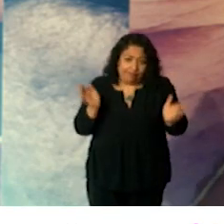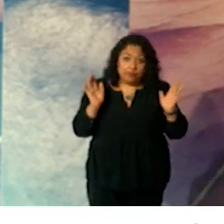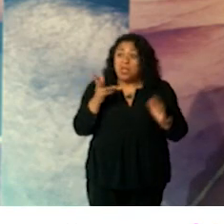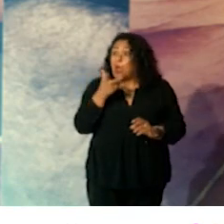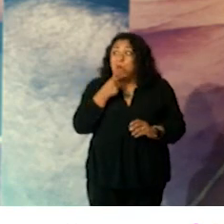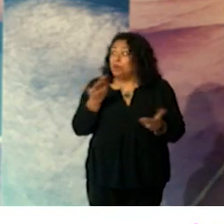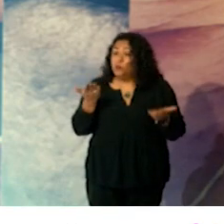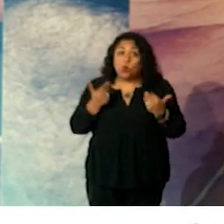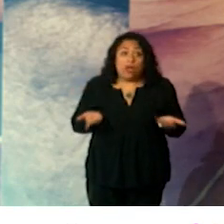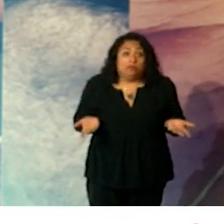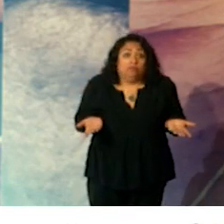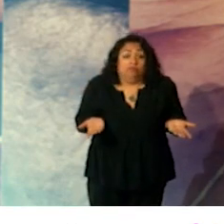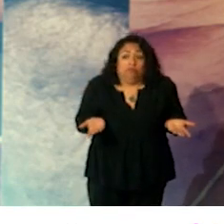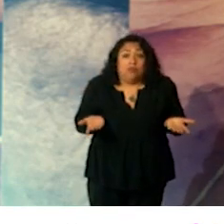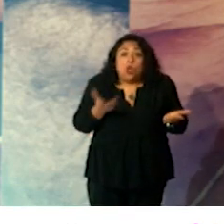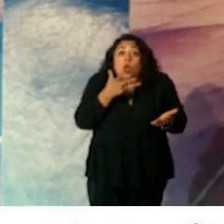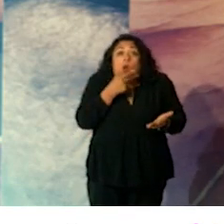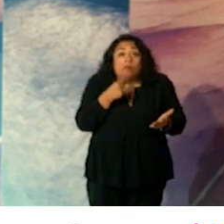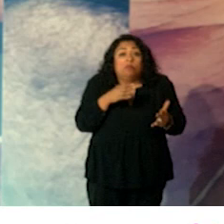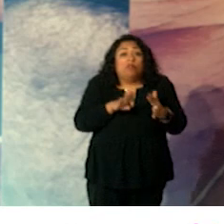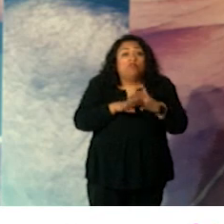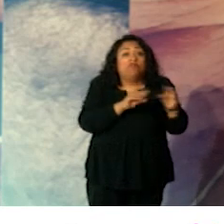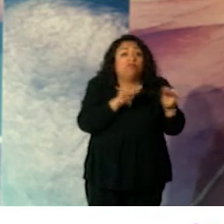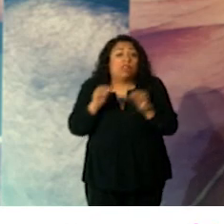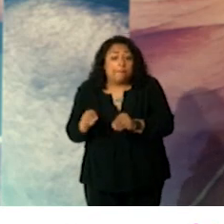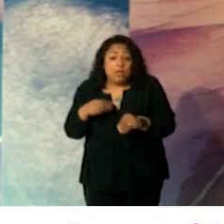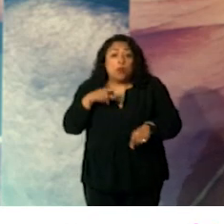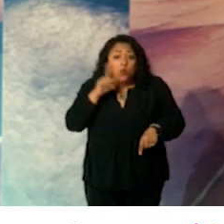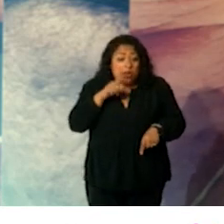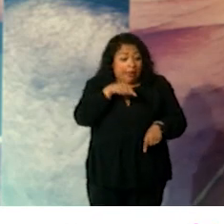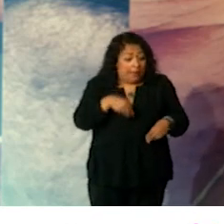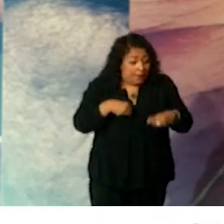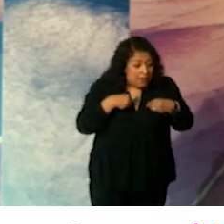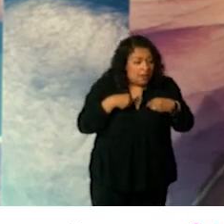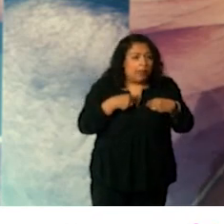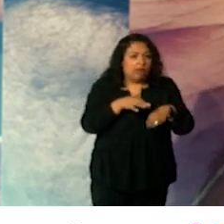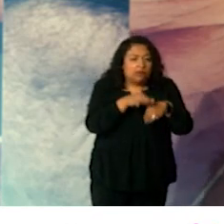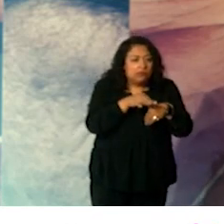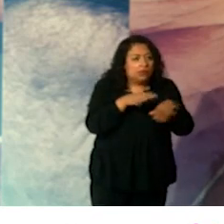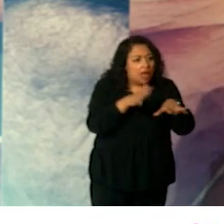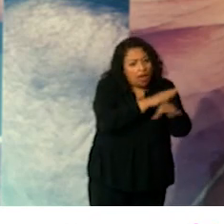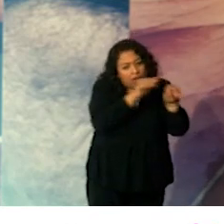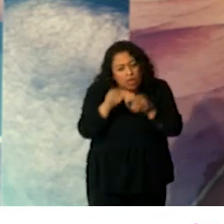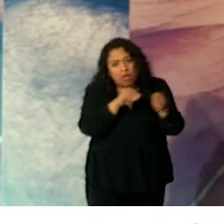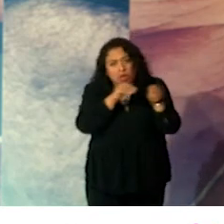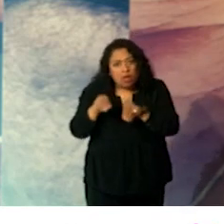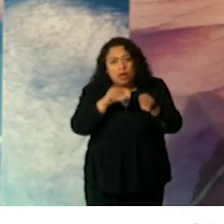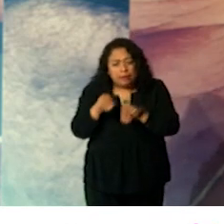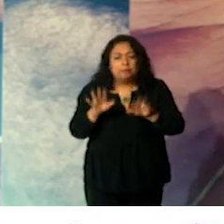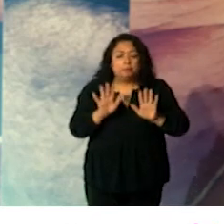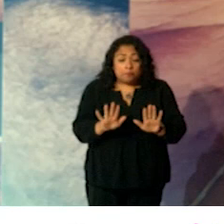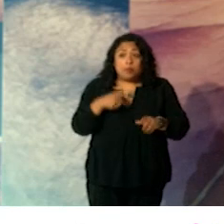Los hombres no están. Los hombres ya migraron, las mujeres son las que están viviendo el desplazamiento climático. Y esas